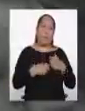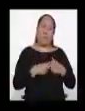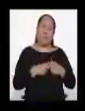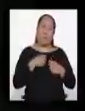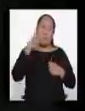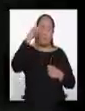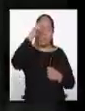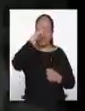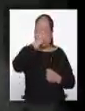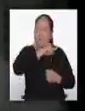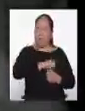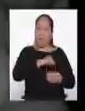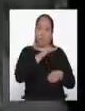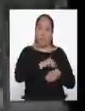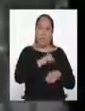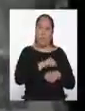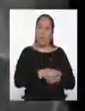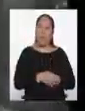vivir.